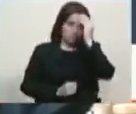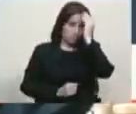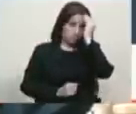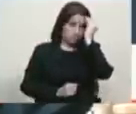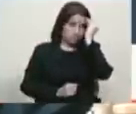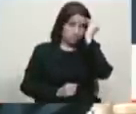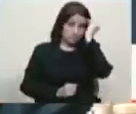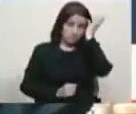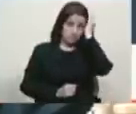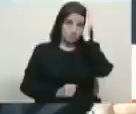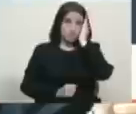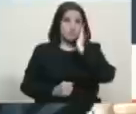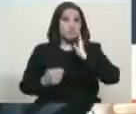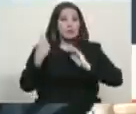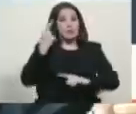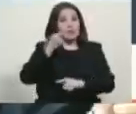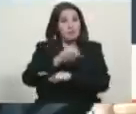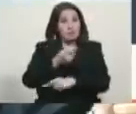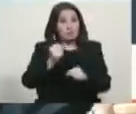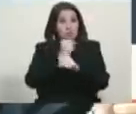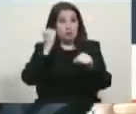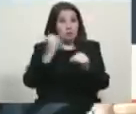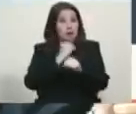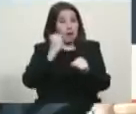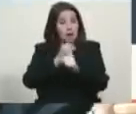Sigamos trabajando por la paz.